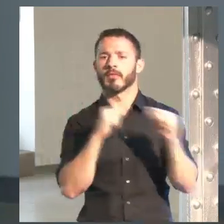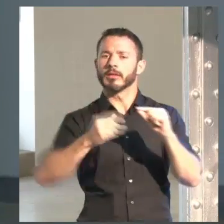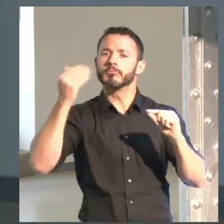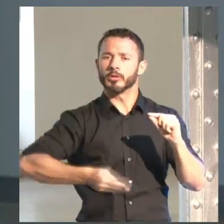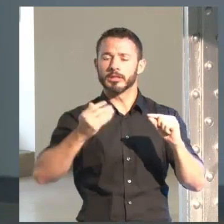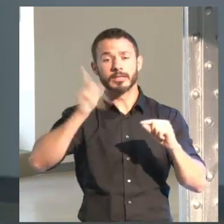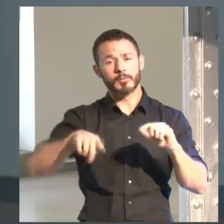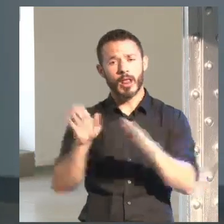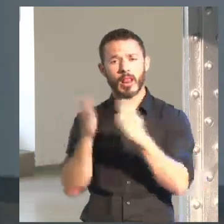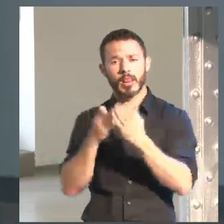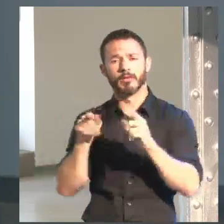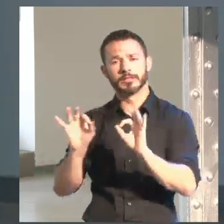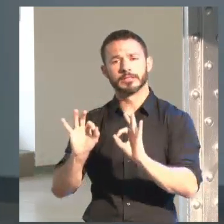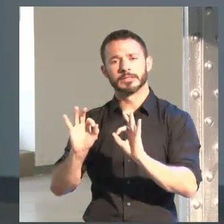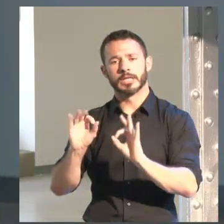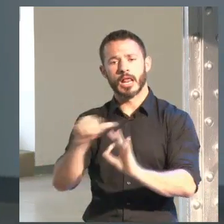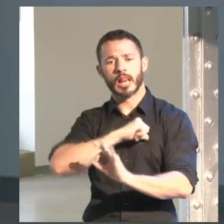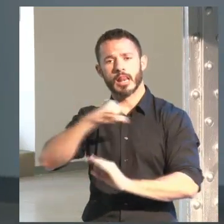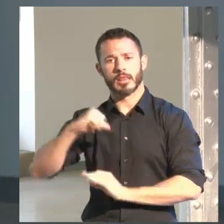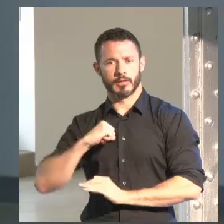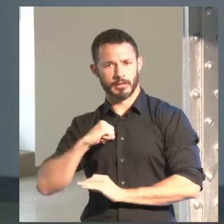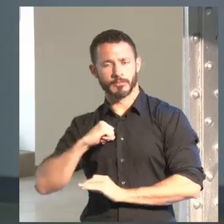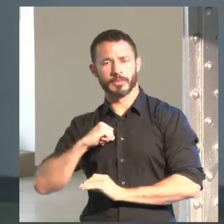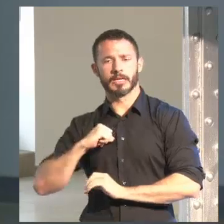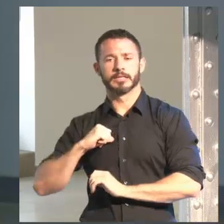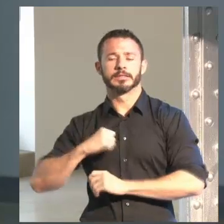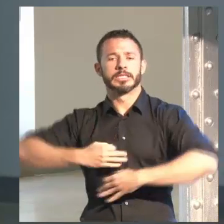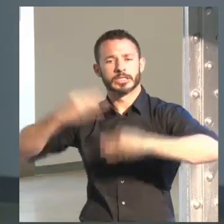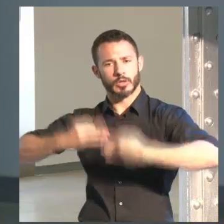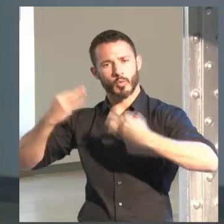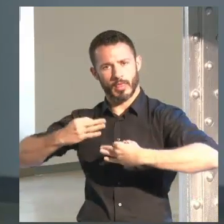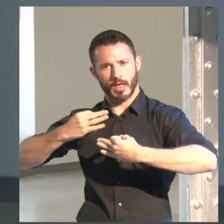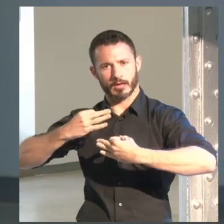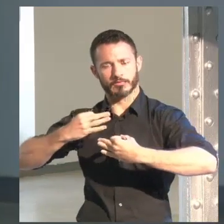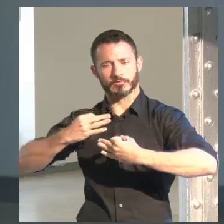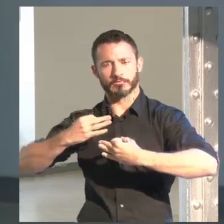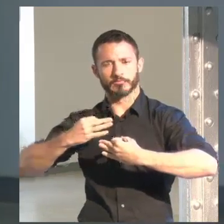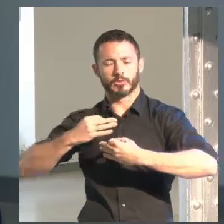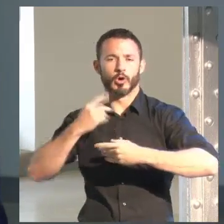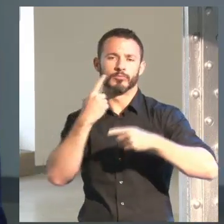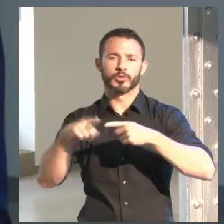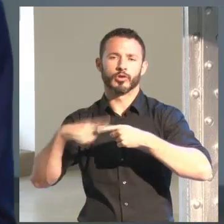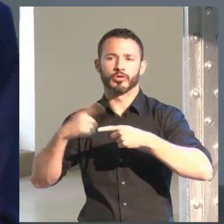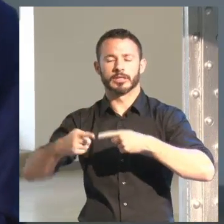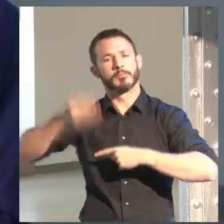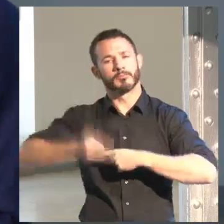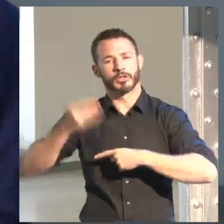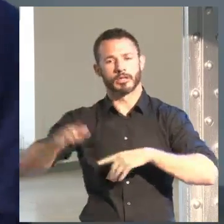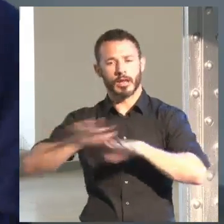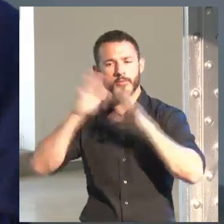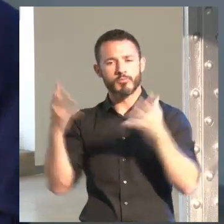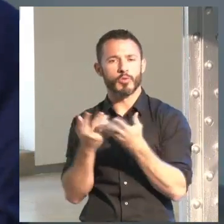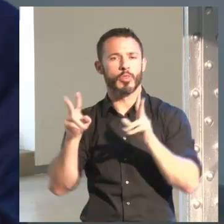a la privacidad y a la seguridad como elementos fundamentales de ese nuevo mundo y de